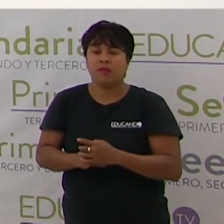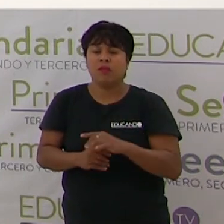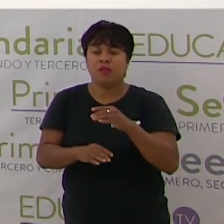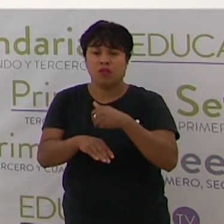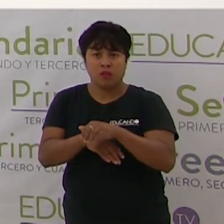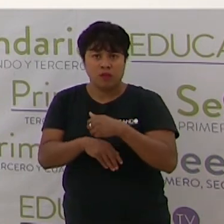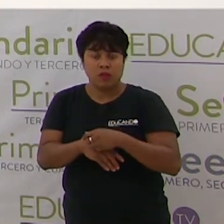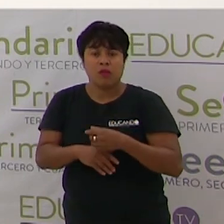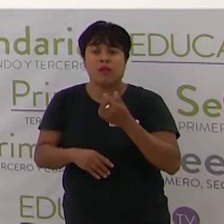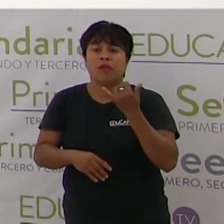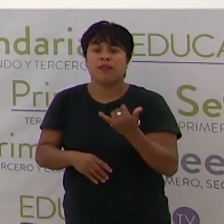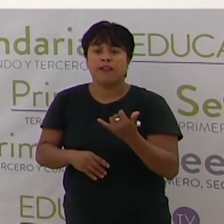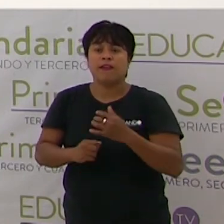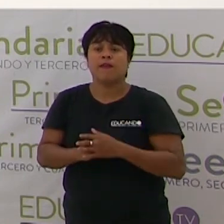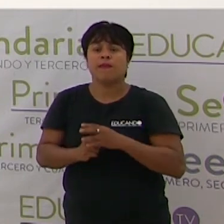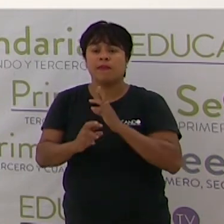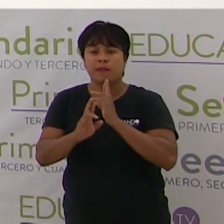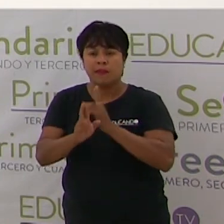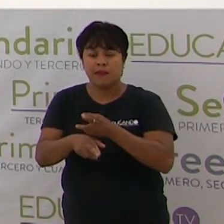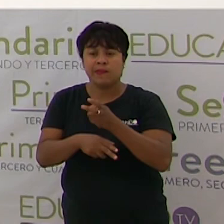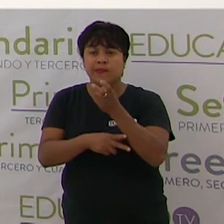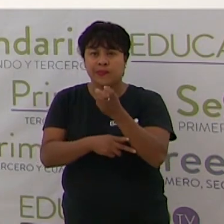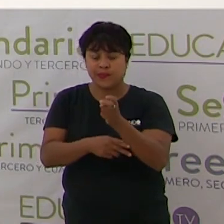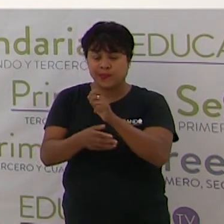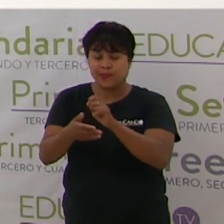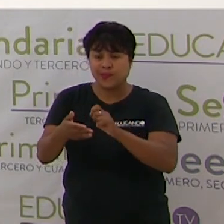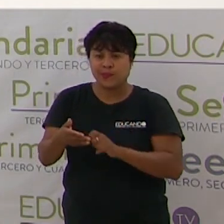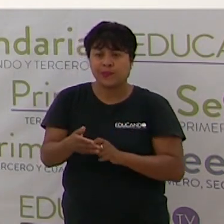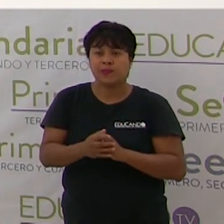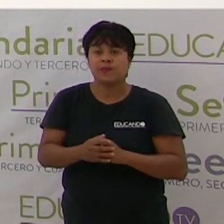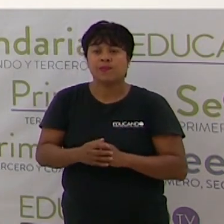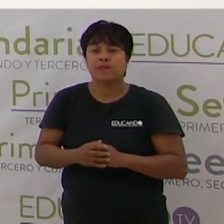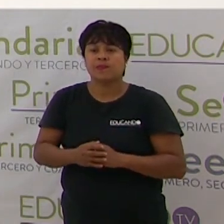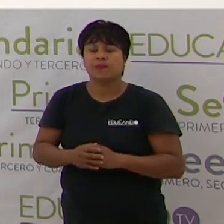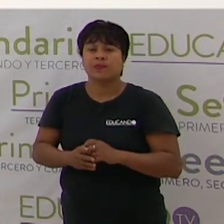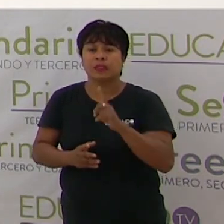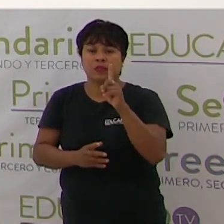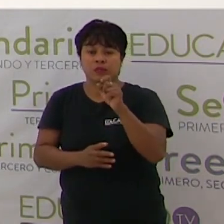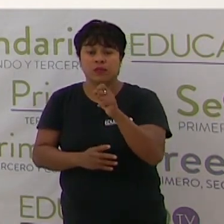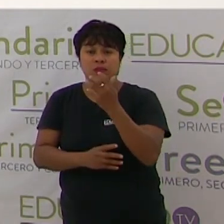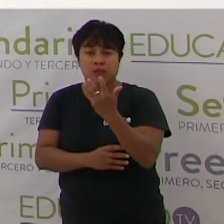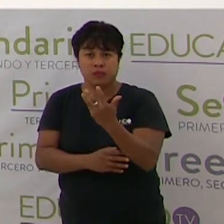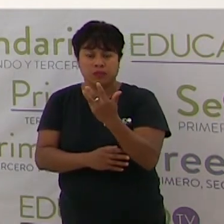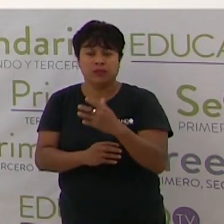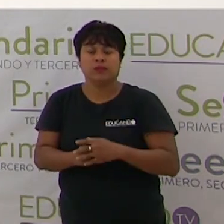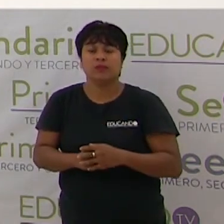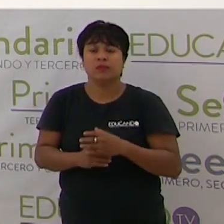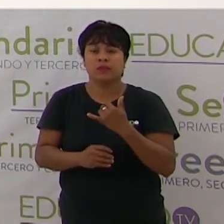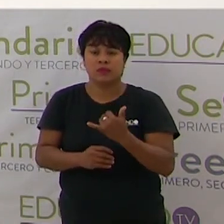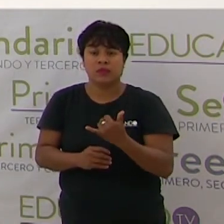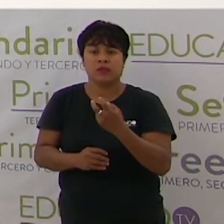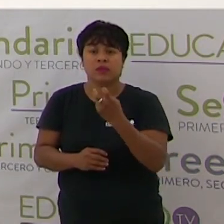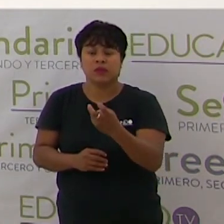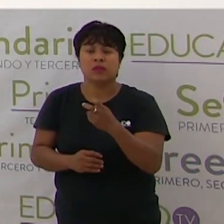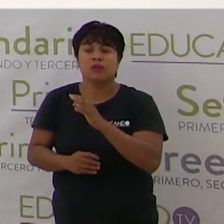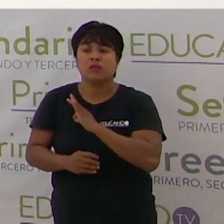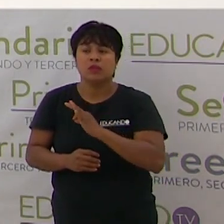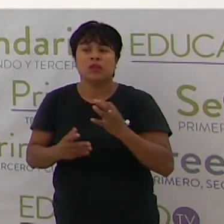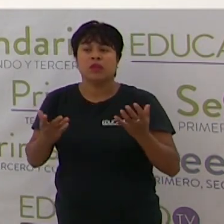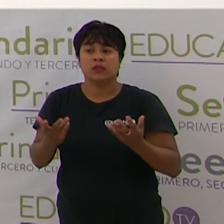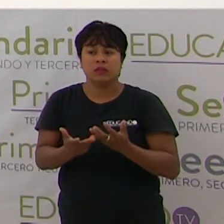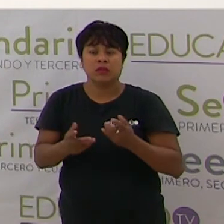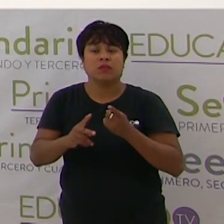fracción, y el resultado de ese algoritmo nos dio que es 1.5, y ese 1.5 también lo pudimos